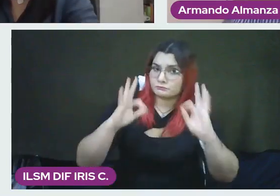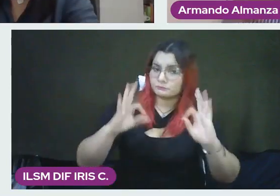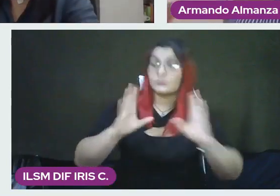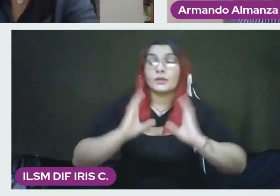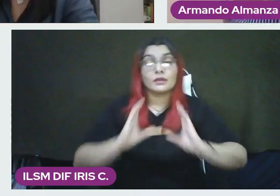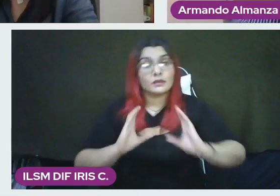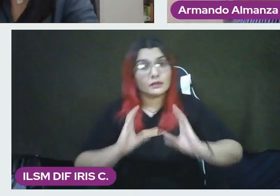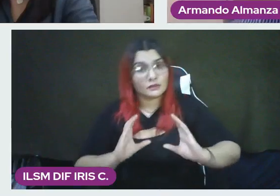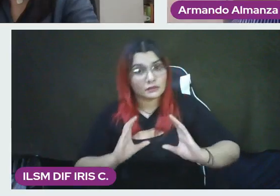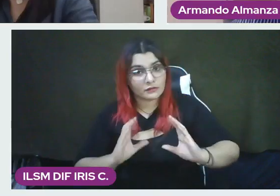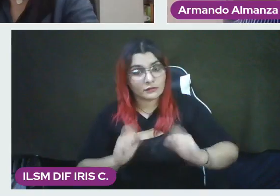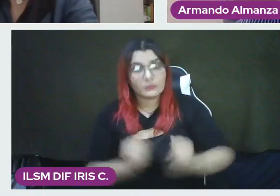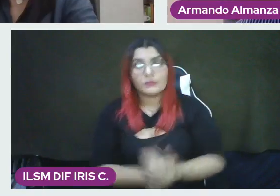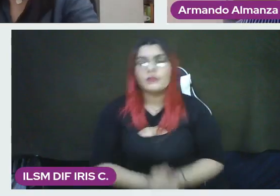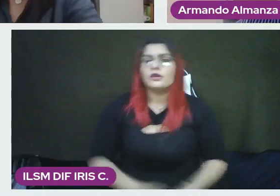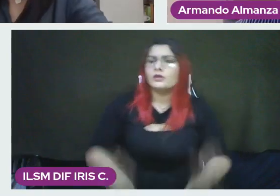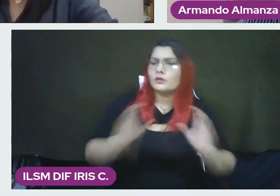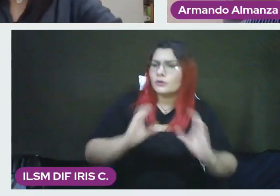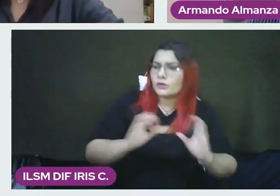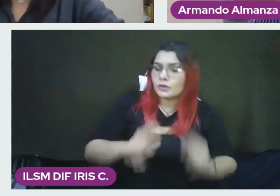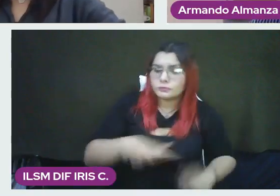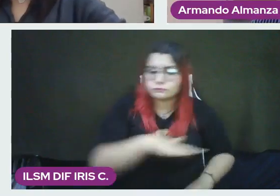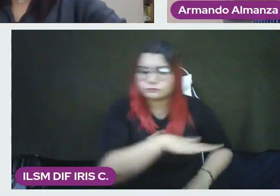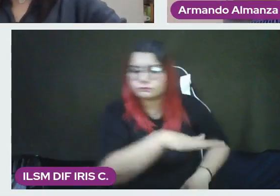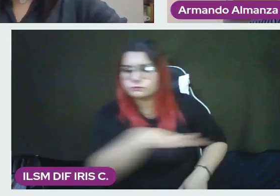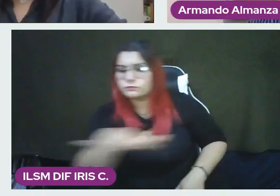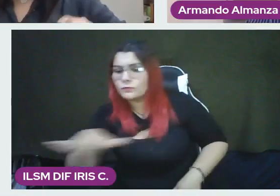nuestras convivencias, ¿no?